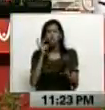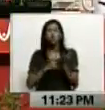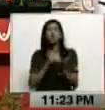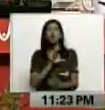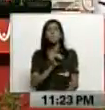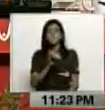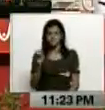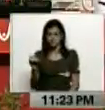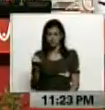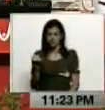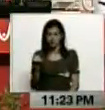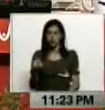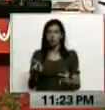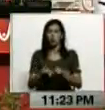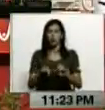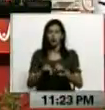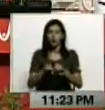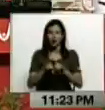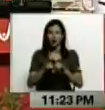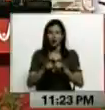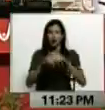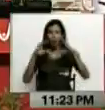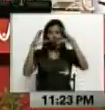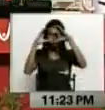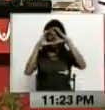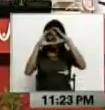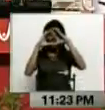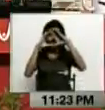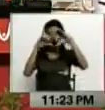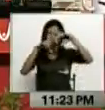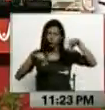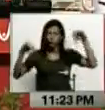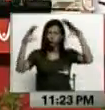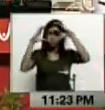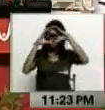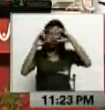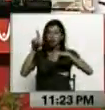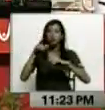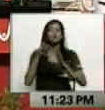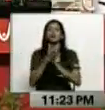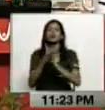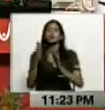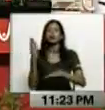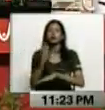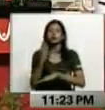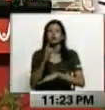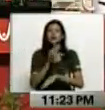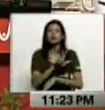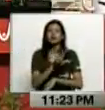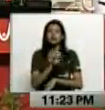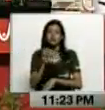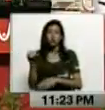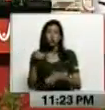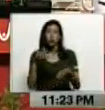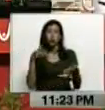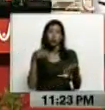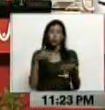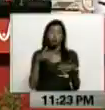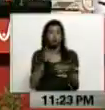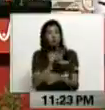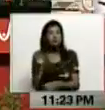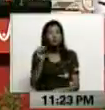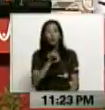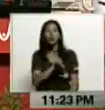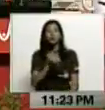después el mismo año 2000 ocurrió el famoso caso de la luna llena Ah luna llena fue sancionado por 300 unidades